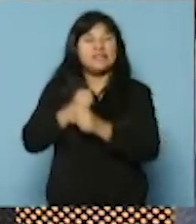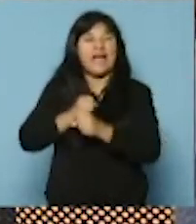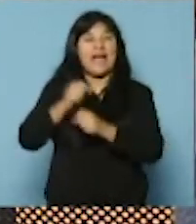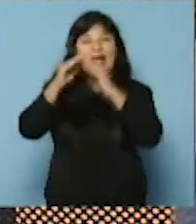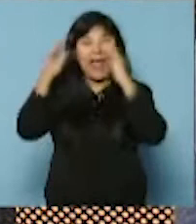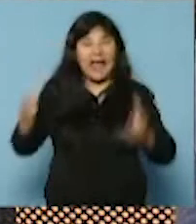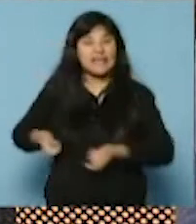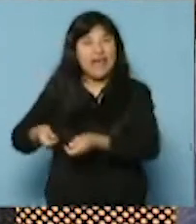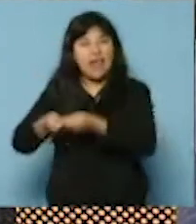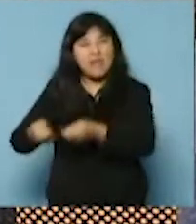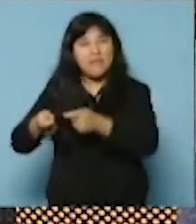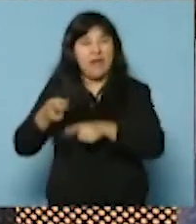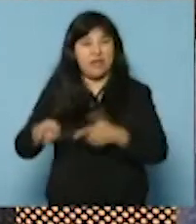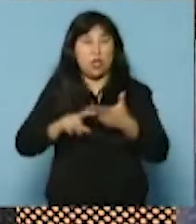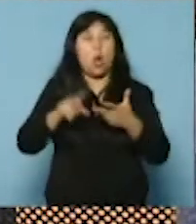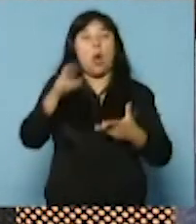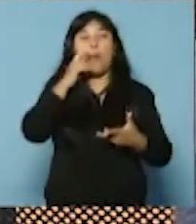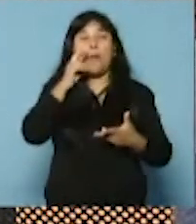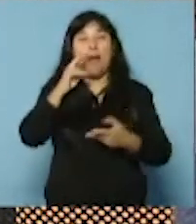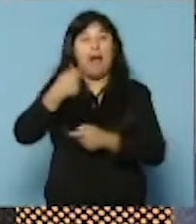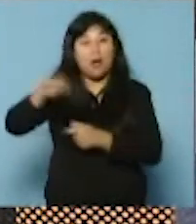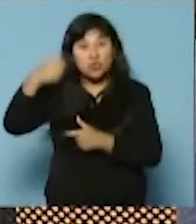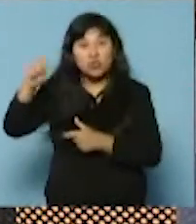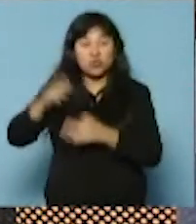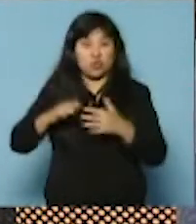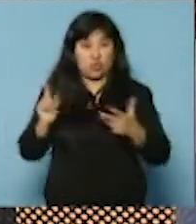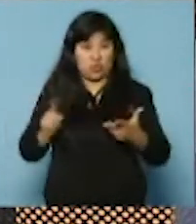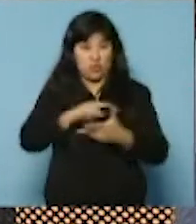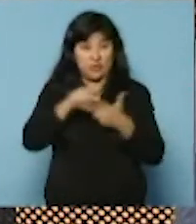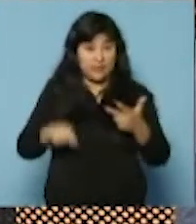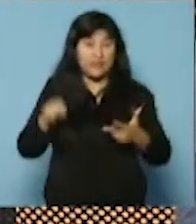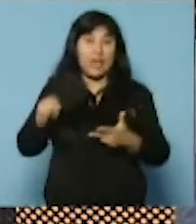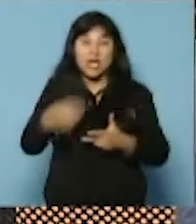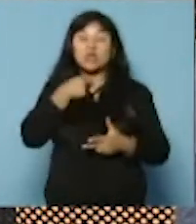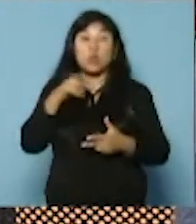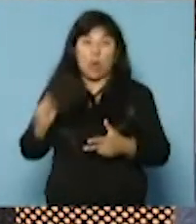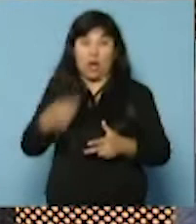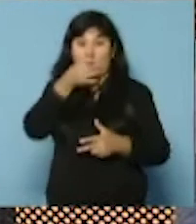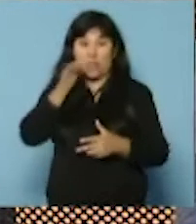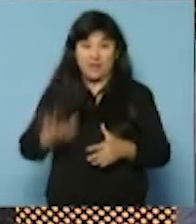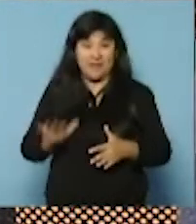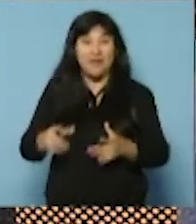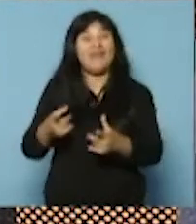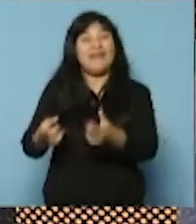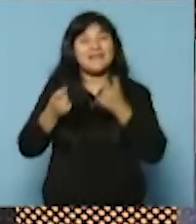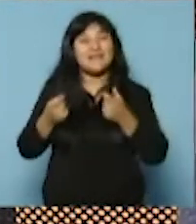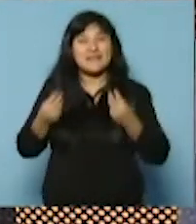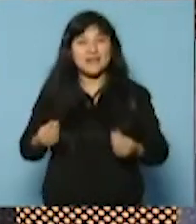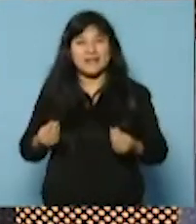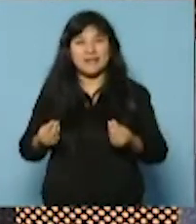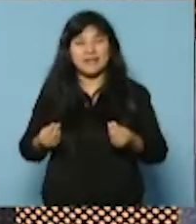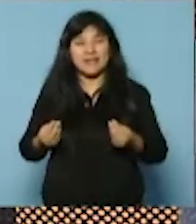padres albañiles y entonces el niño necesita porque una madre